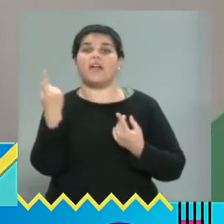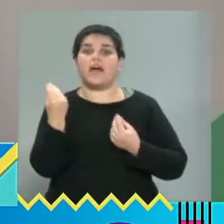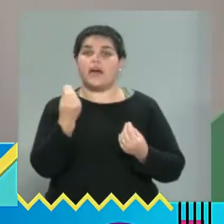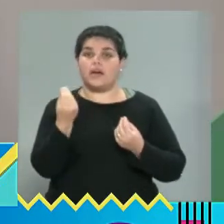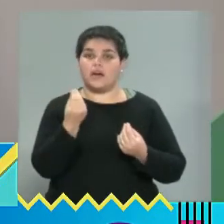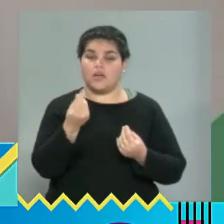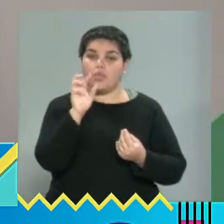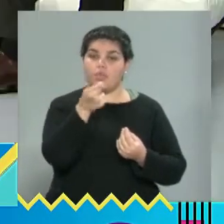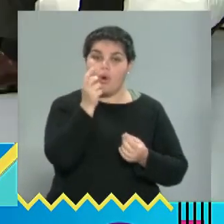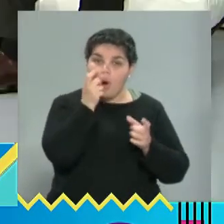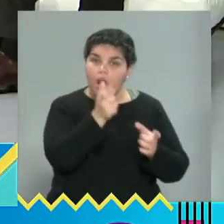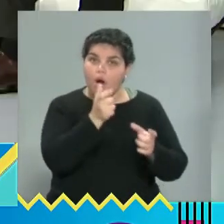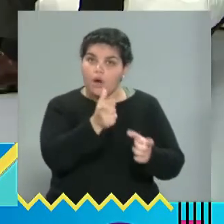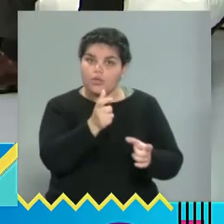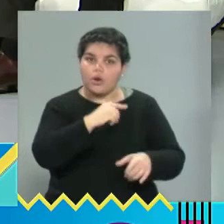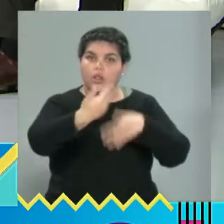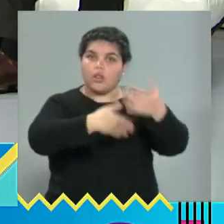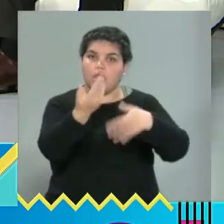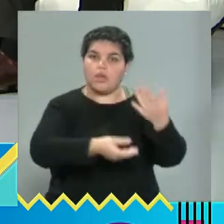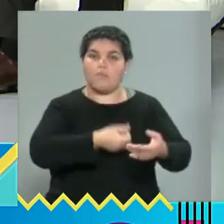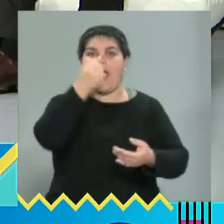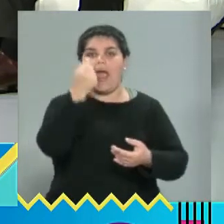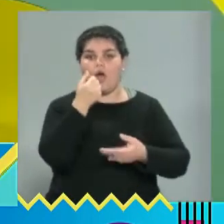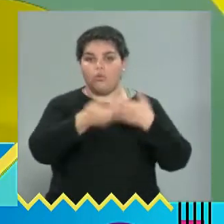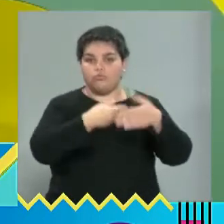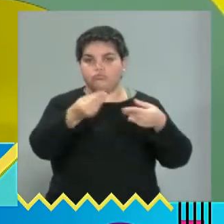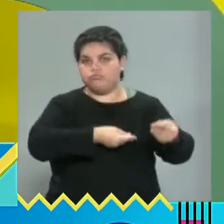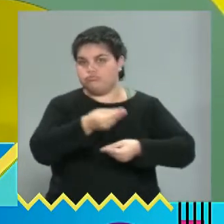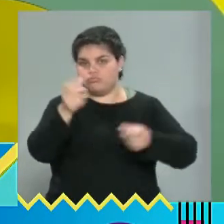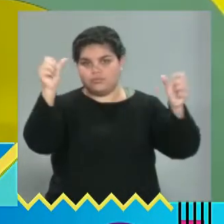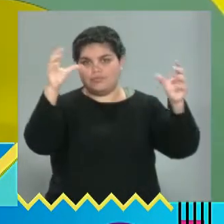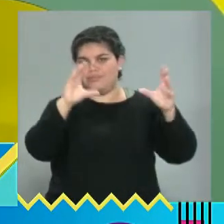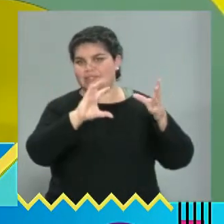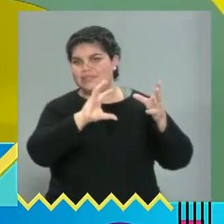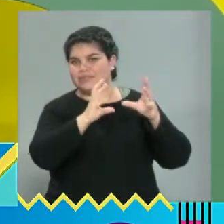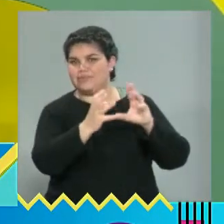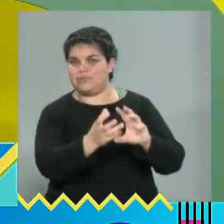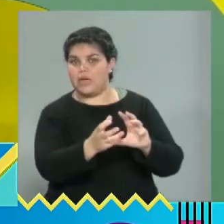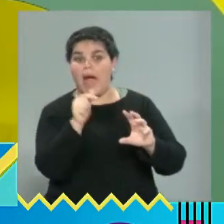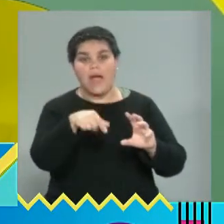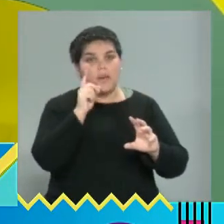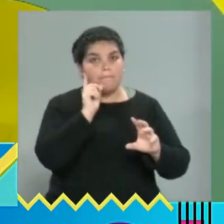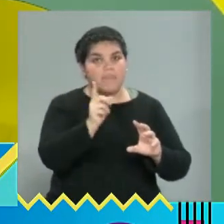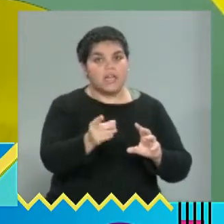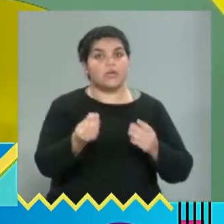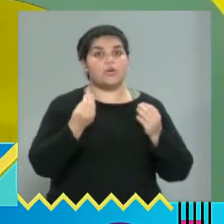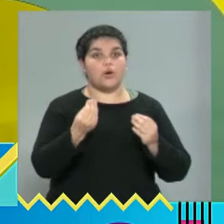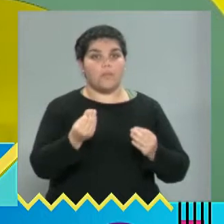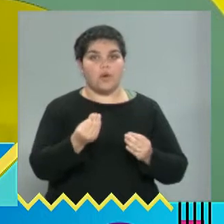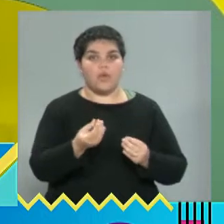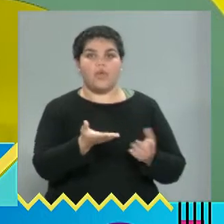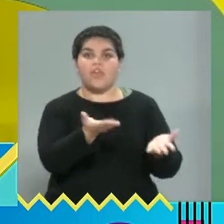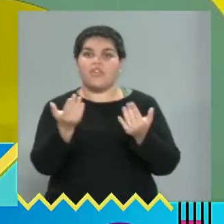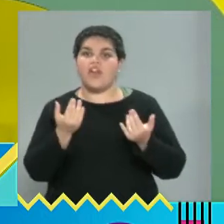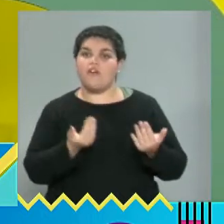tener un impacto sobre el nivel de actividad. Por lo tanto, también se ponen en riesgo las metas de reducción del déficit